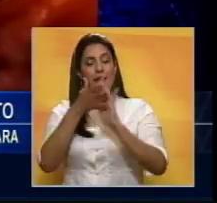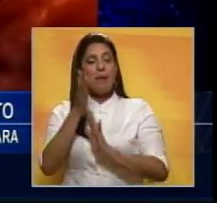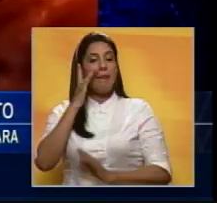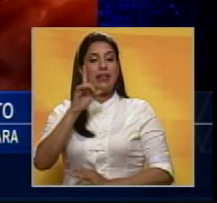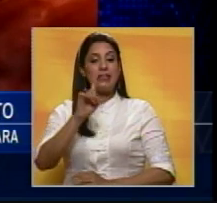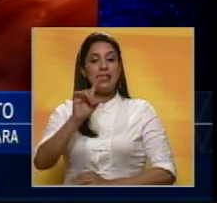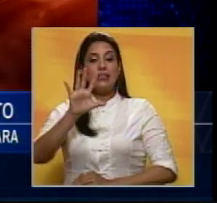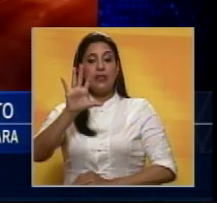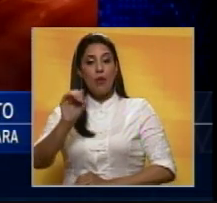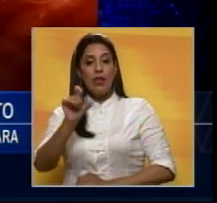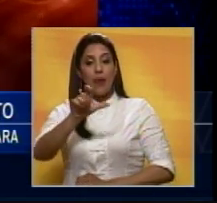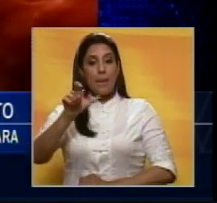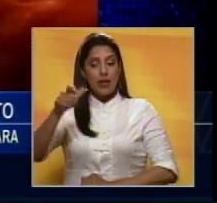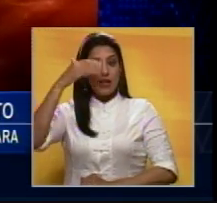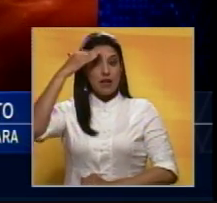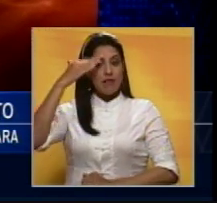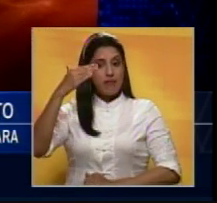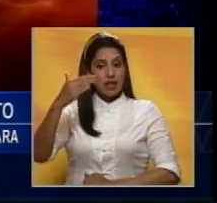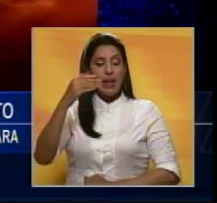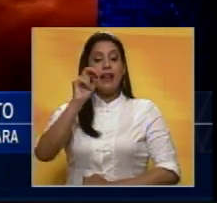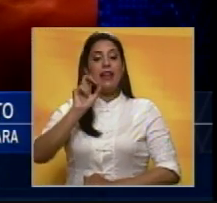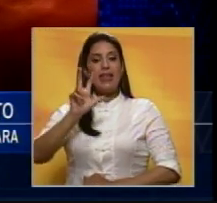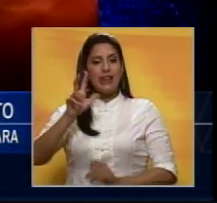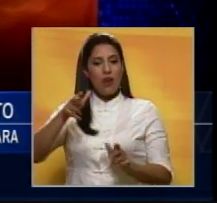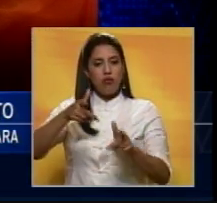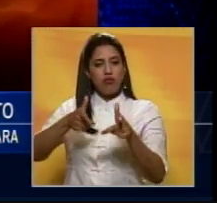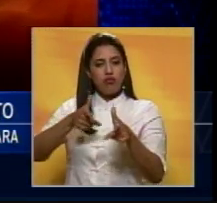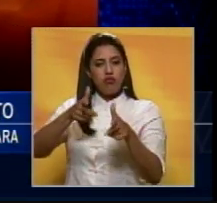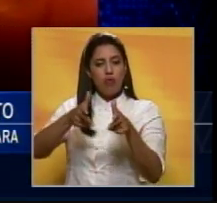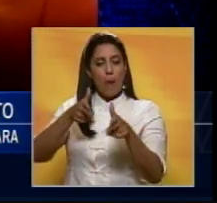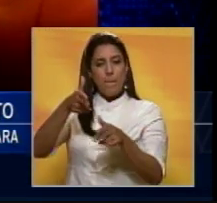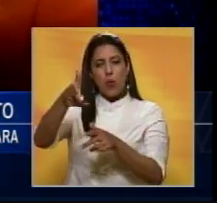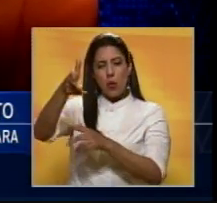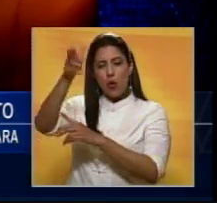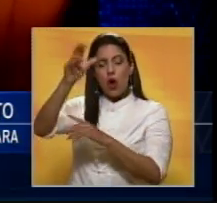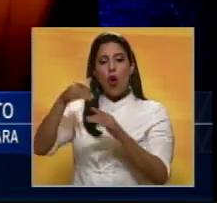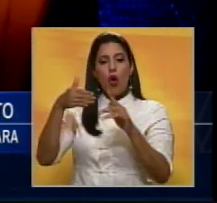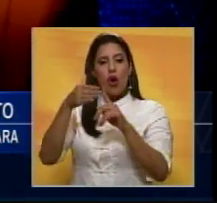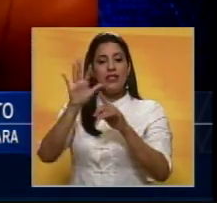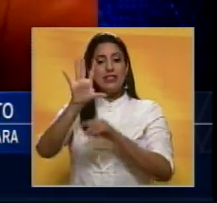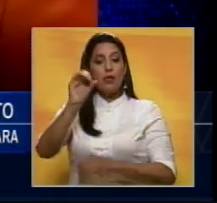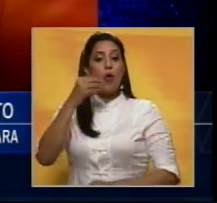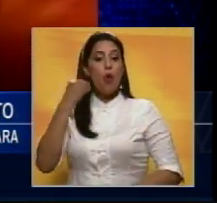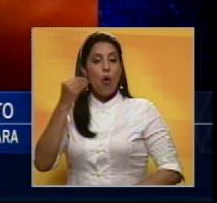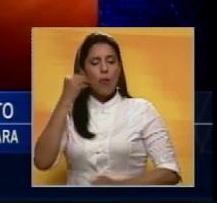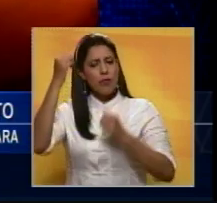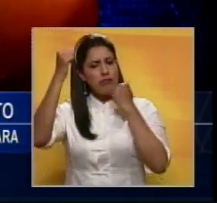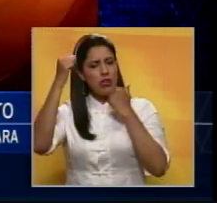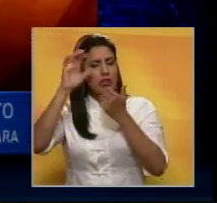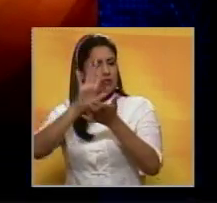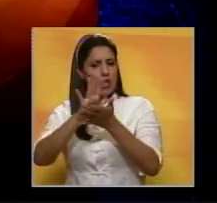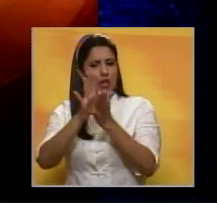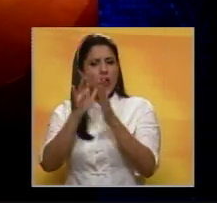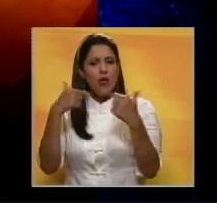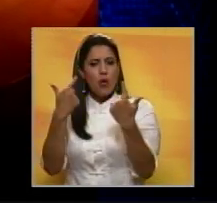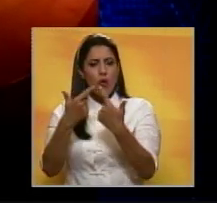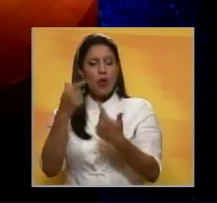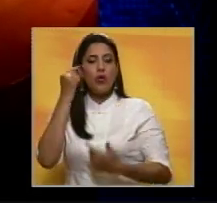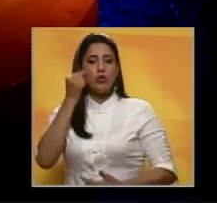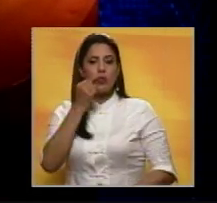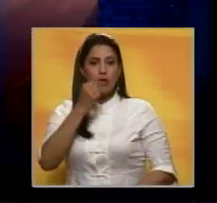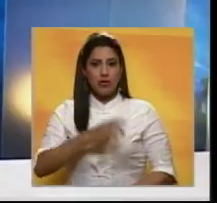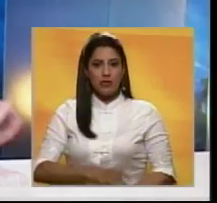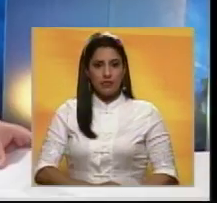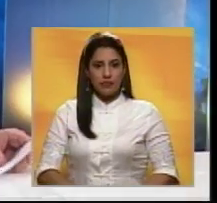más de 150 efectivos castrenses y 3 tanquetas los que arremetieron contra 50 jóvenes que protestaban en la urbanización